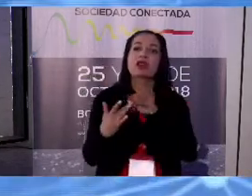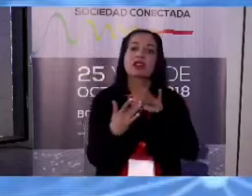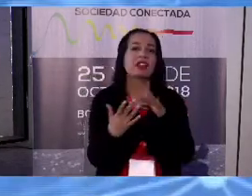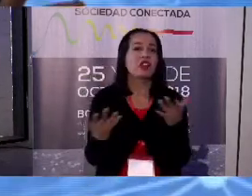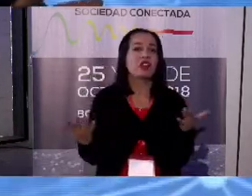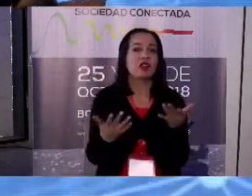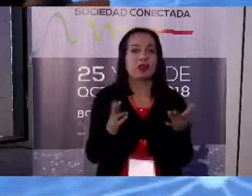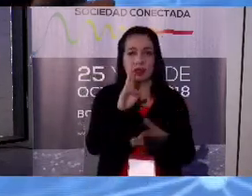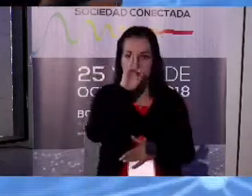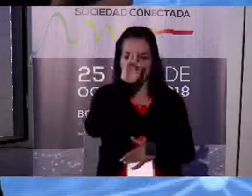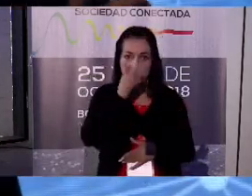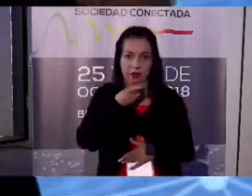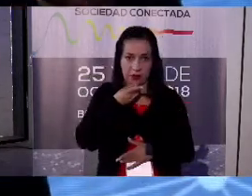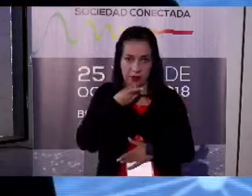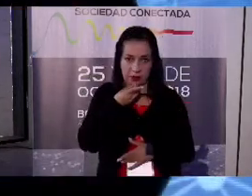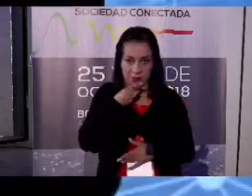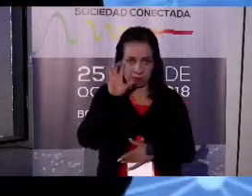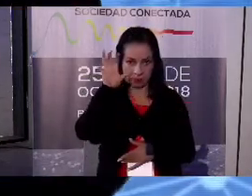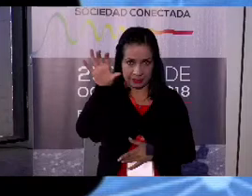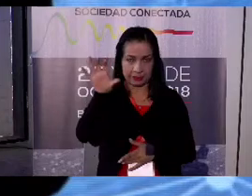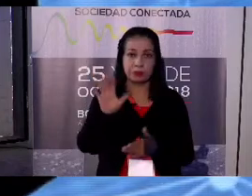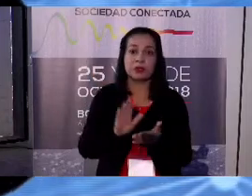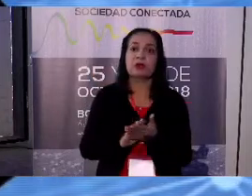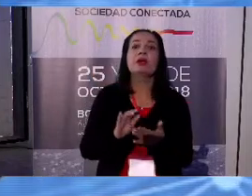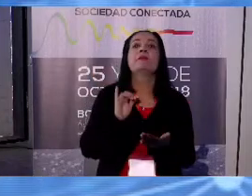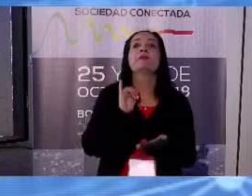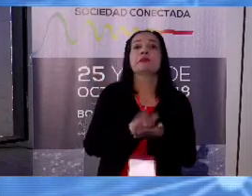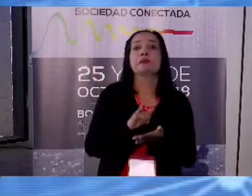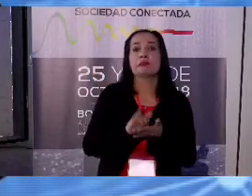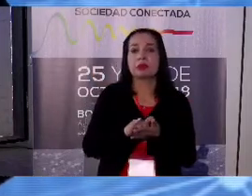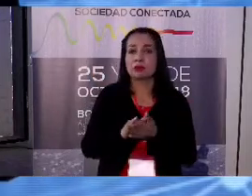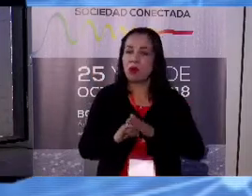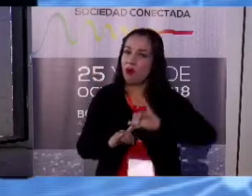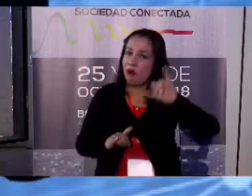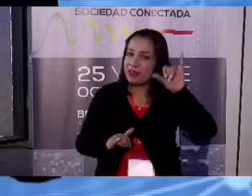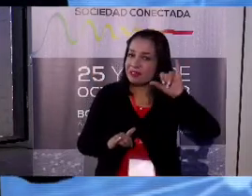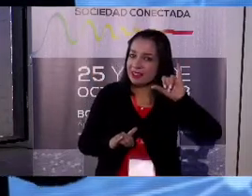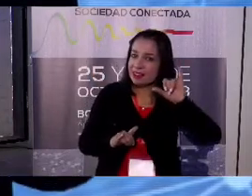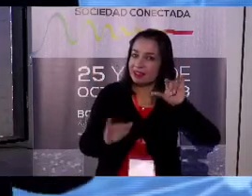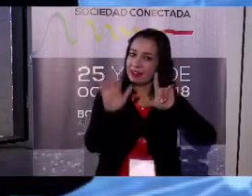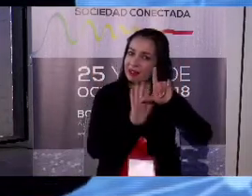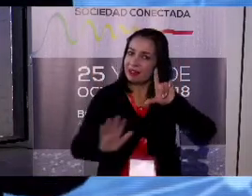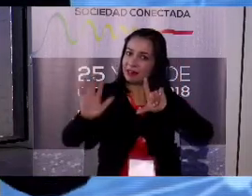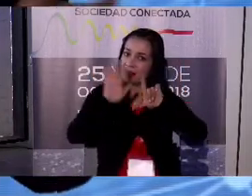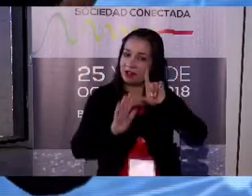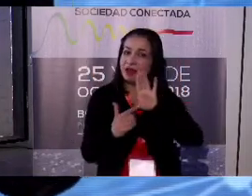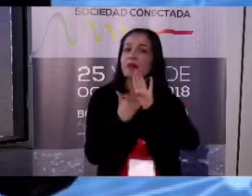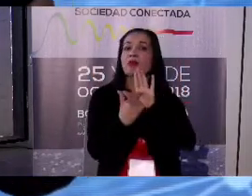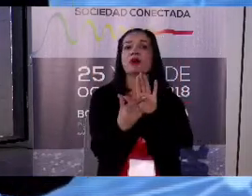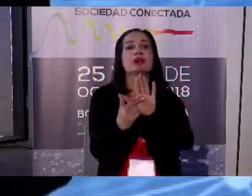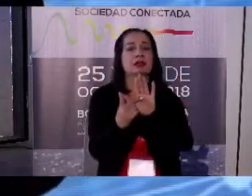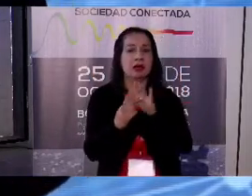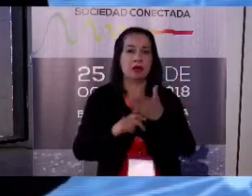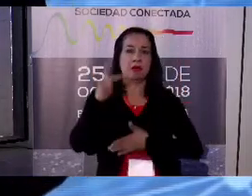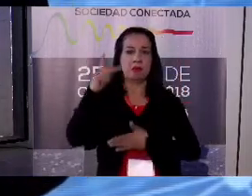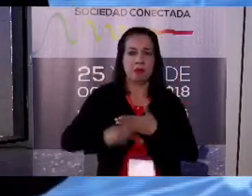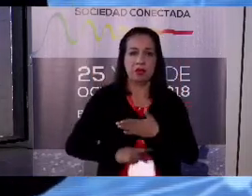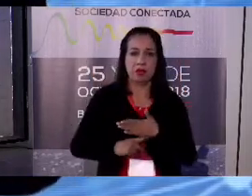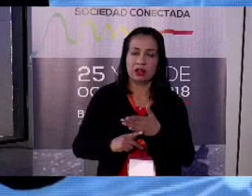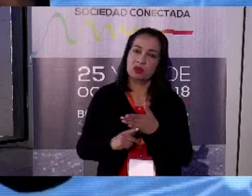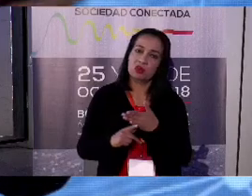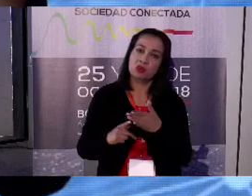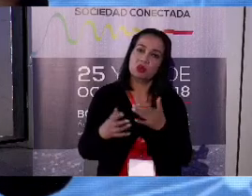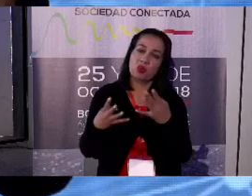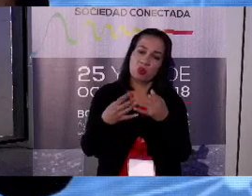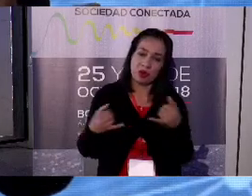Dominicana en el lado izquierdo ustedes tienen una gráfica de lo que es el principal proyecto que es una red de fibra óptica